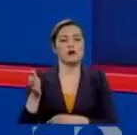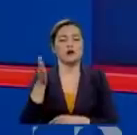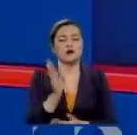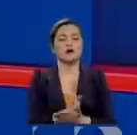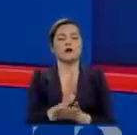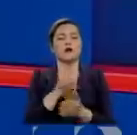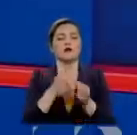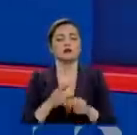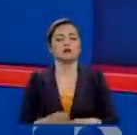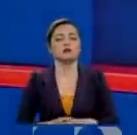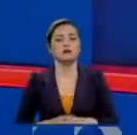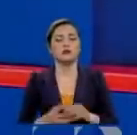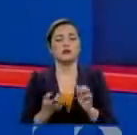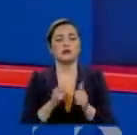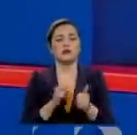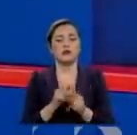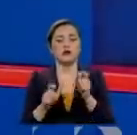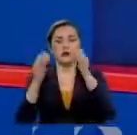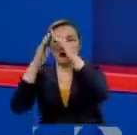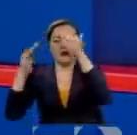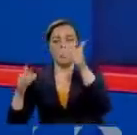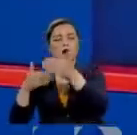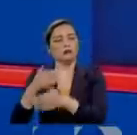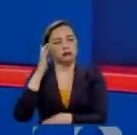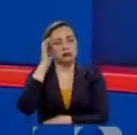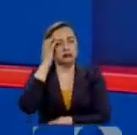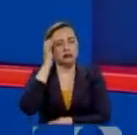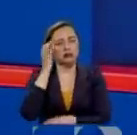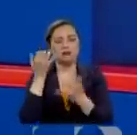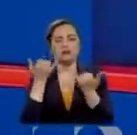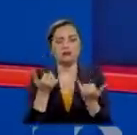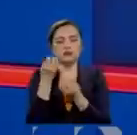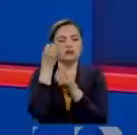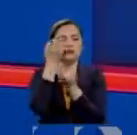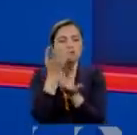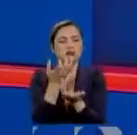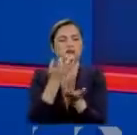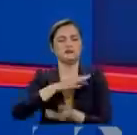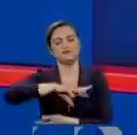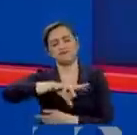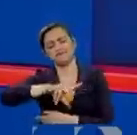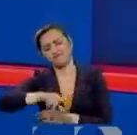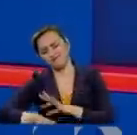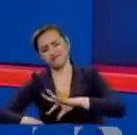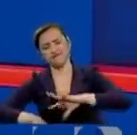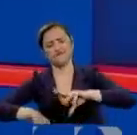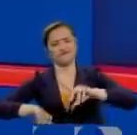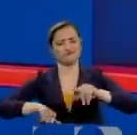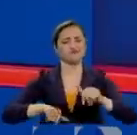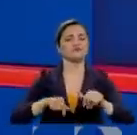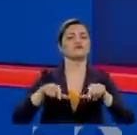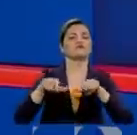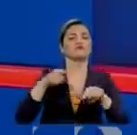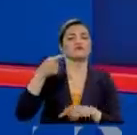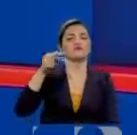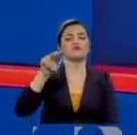barrios de la capital porque los problemas de los vecinos nos preocupan a todos. Hoy queremos contarles que los robos constantes en el sector de La Granja, en el